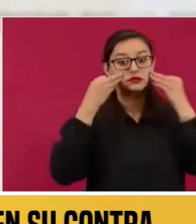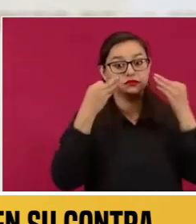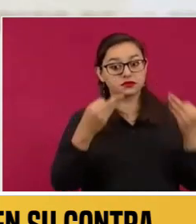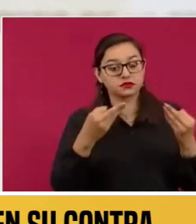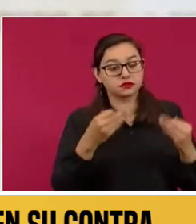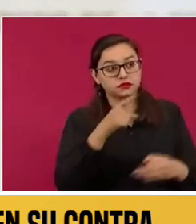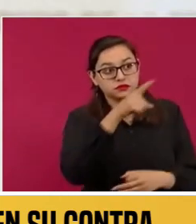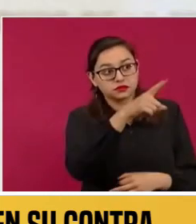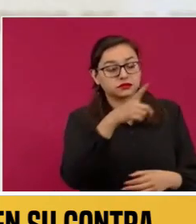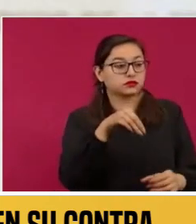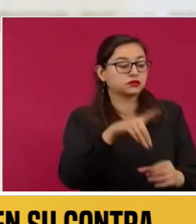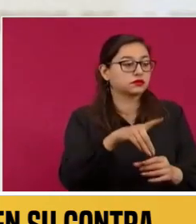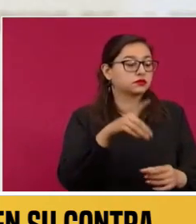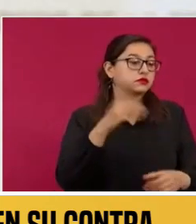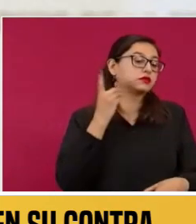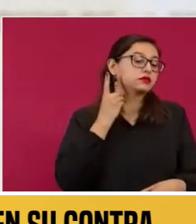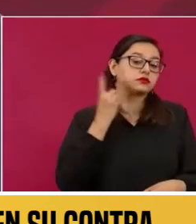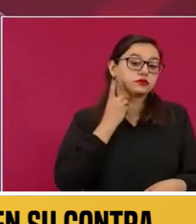ayudan,